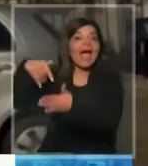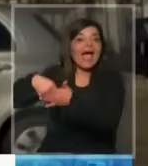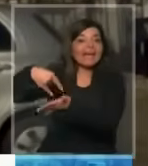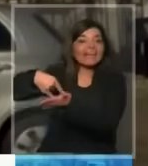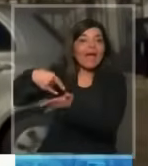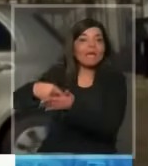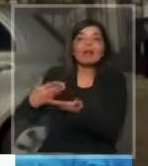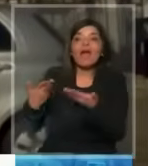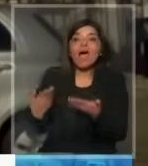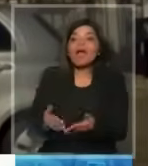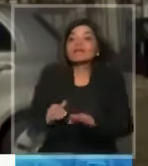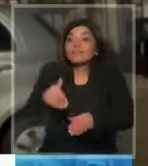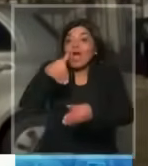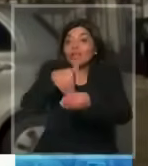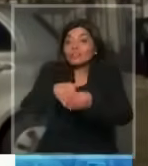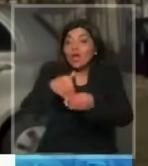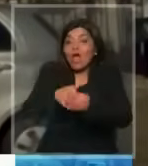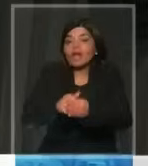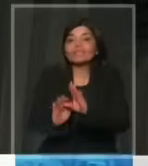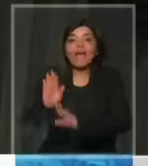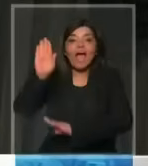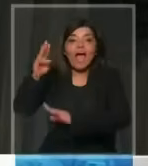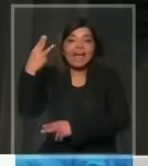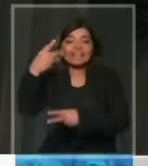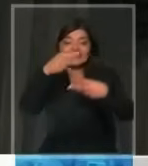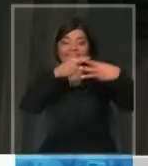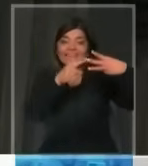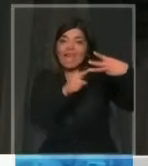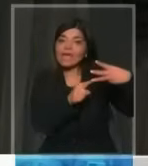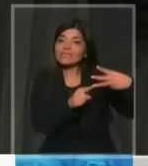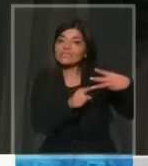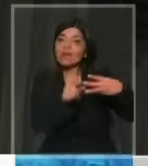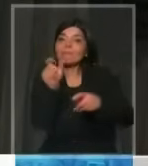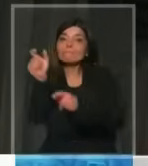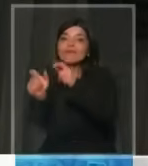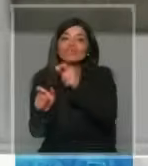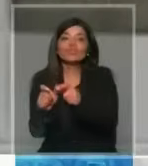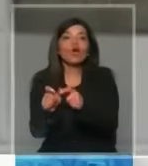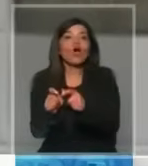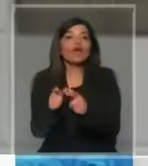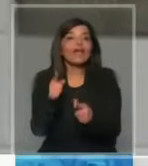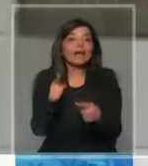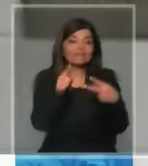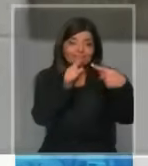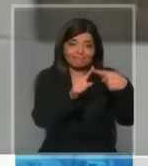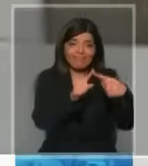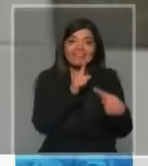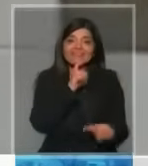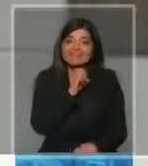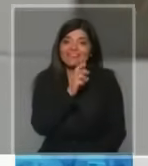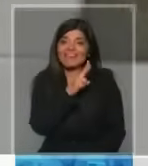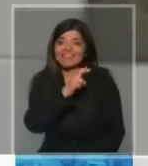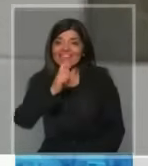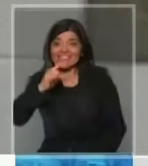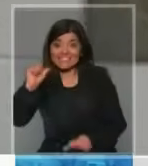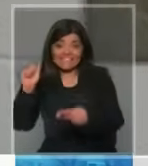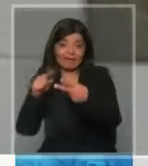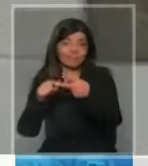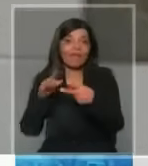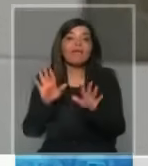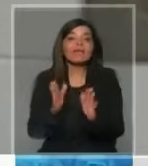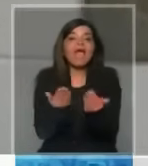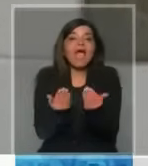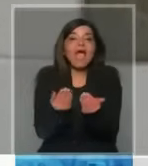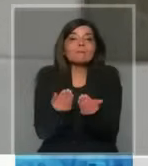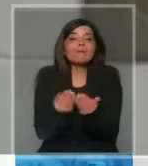Rishi Sunak nominaba a 3 personas para títulos nobiliarios, entre los que se encuentra Theresa May. Habrá que esperar unas horas para conocer